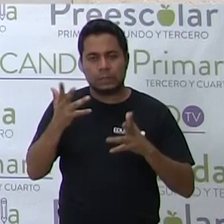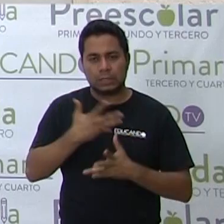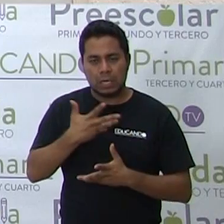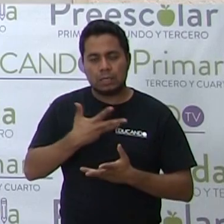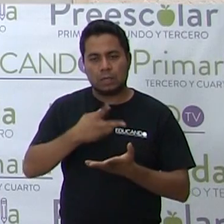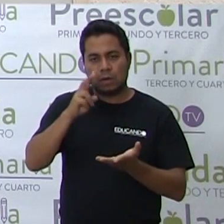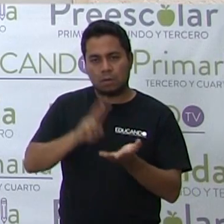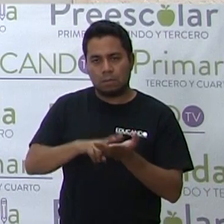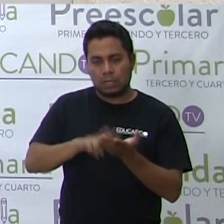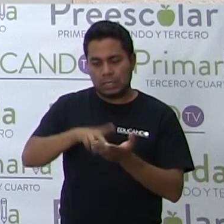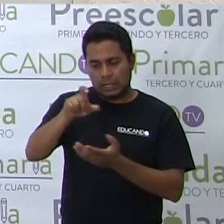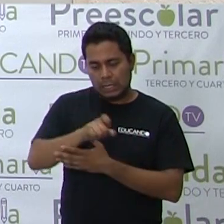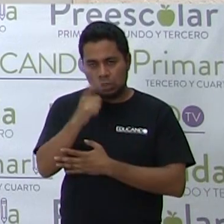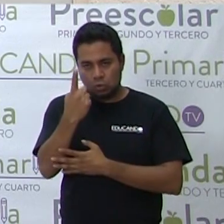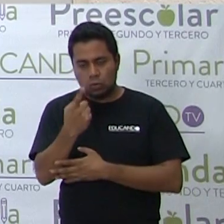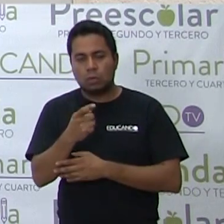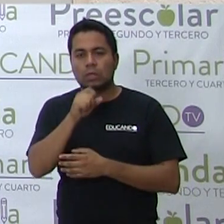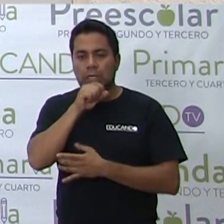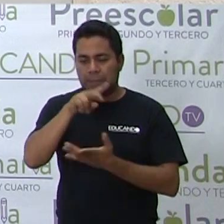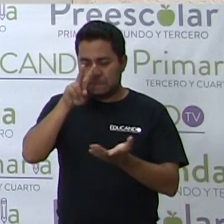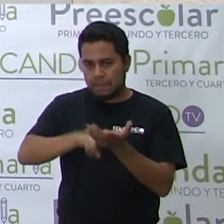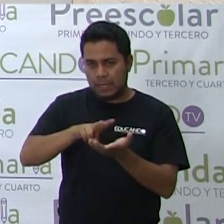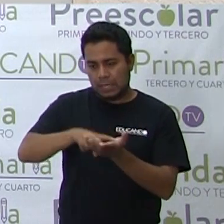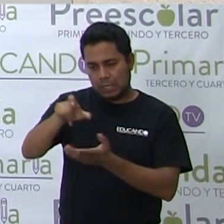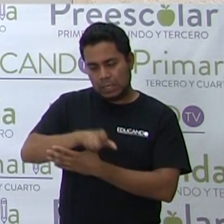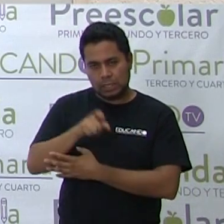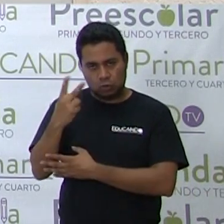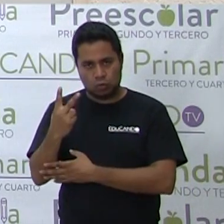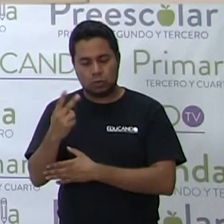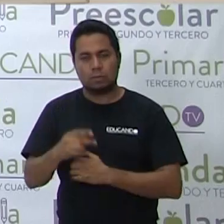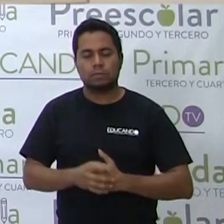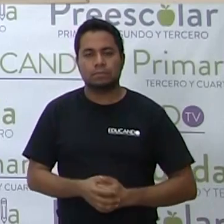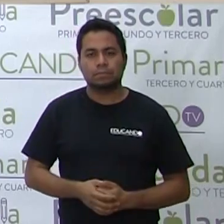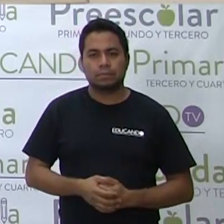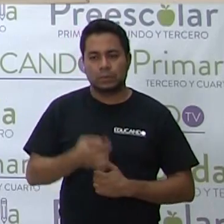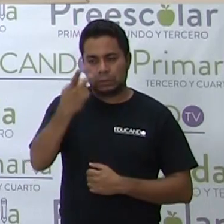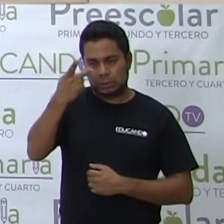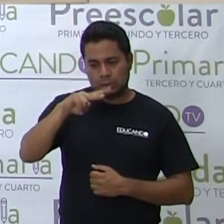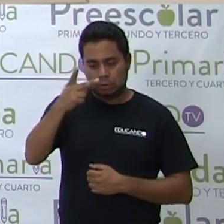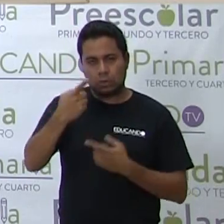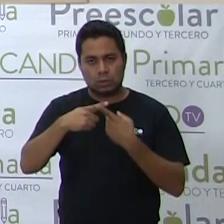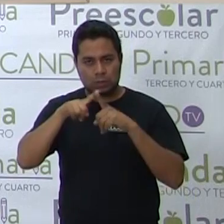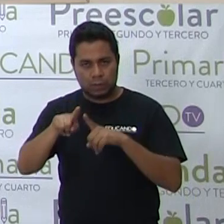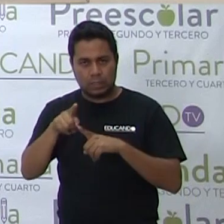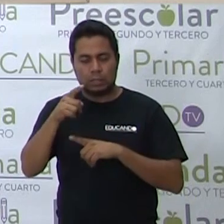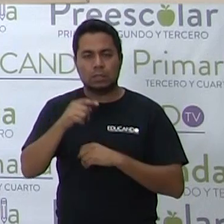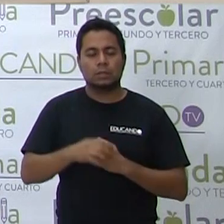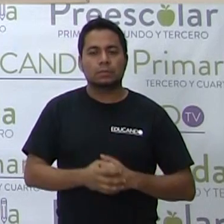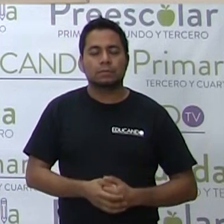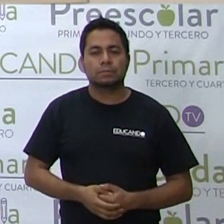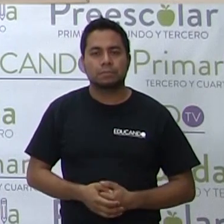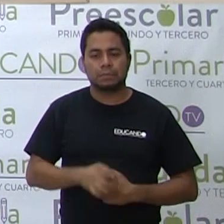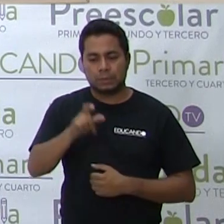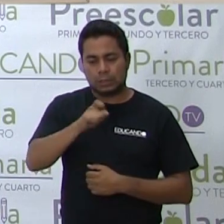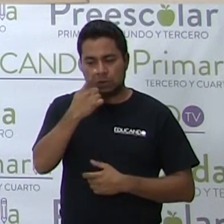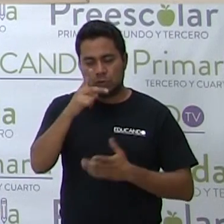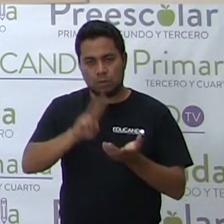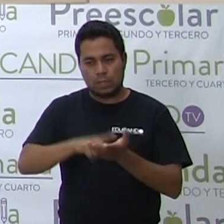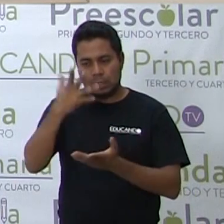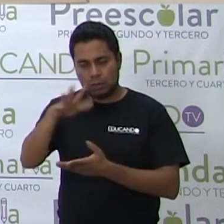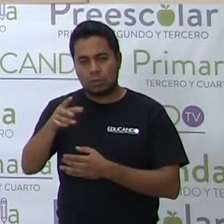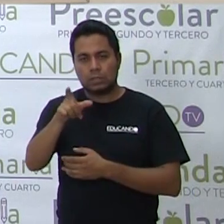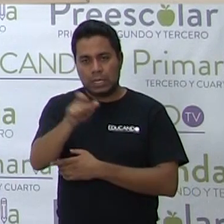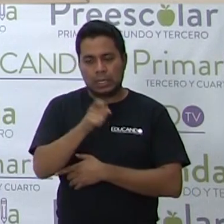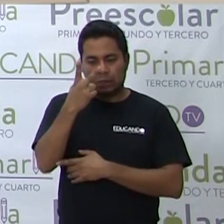valor de x1 y el valor de X dos son dos valores dos raíces x1 vale 10 y